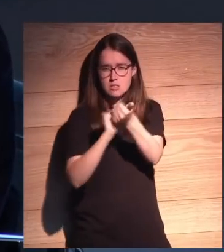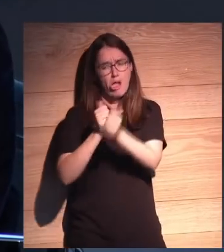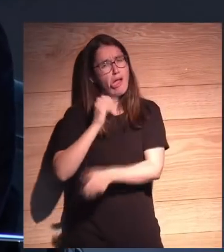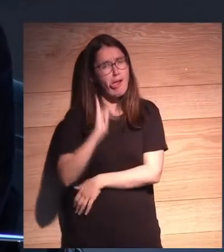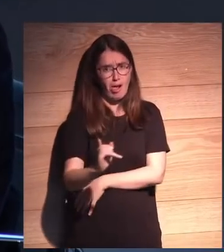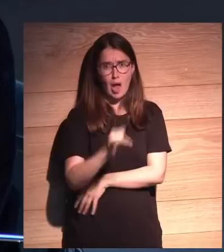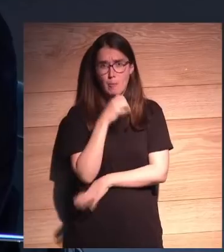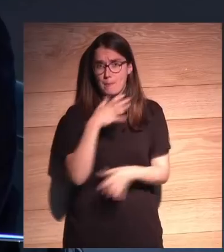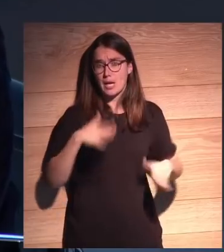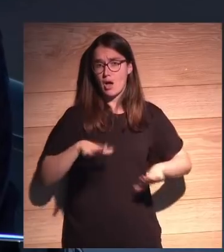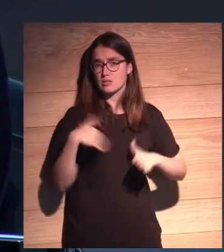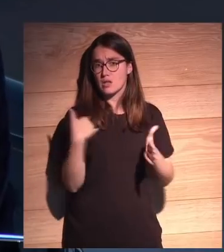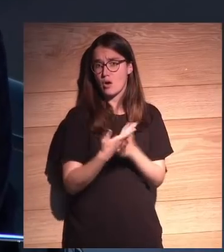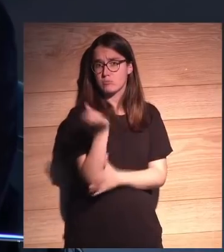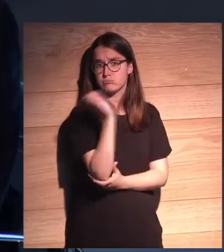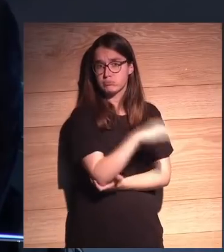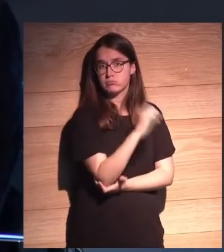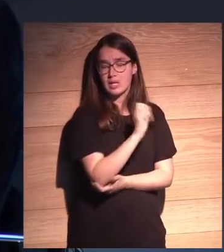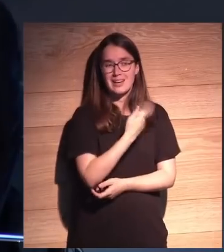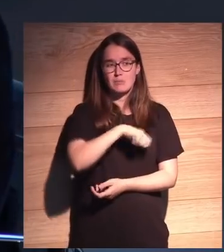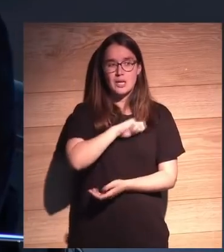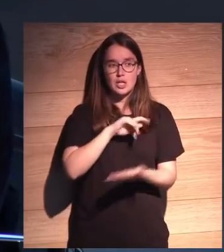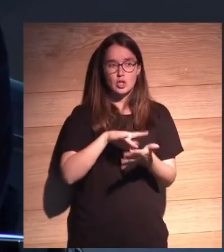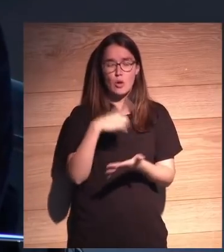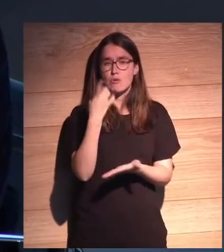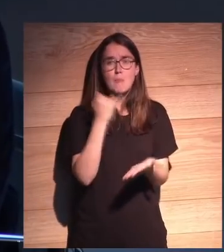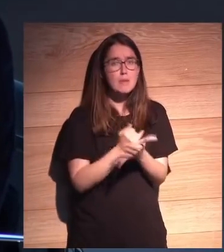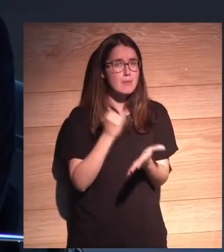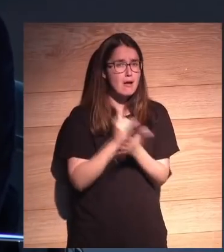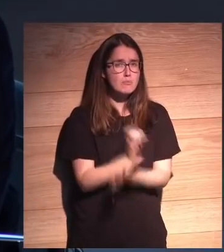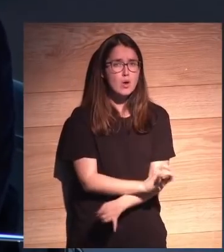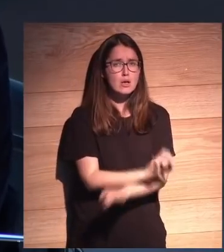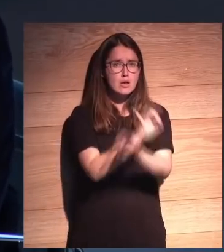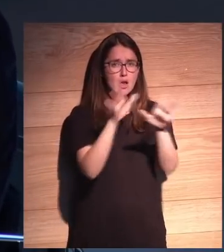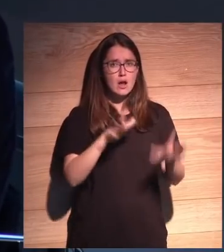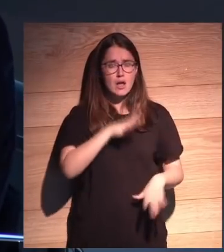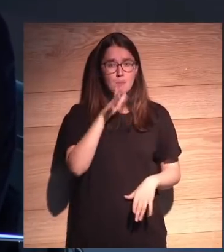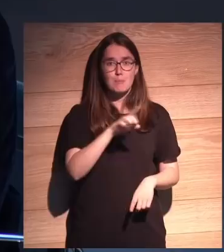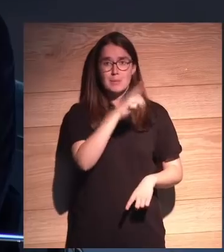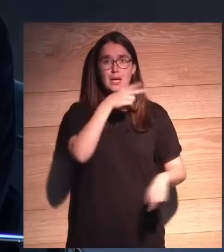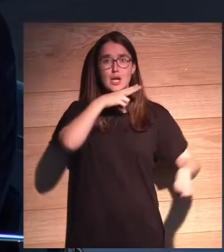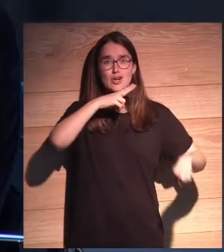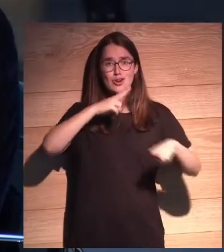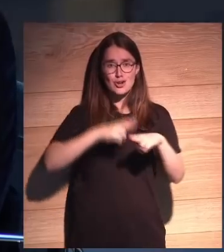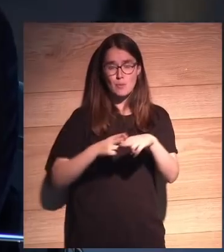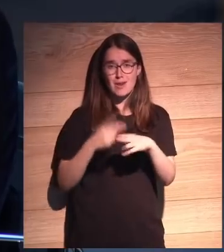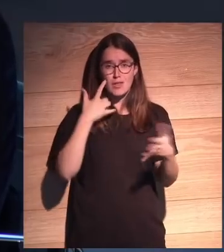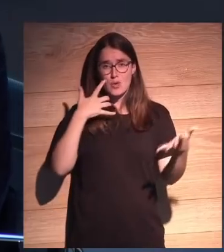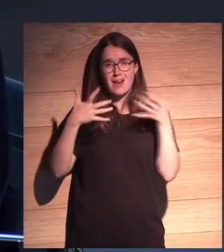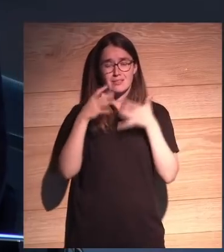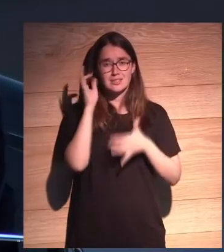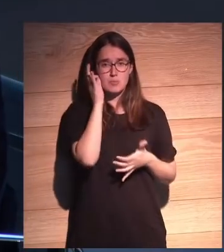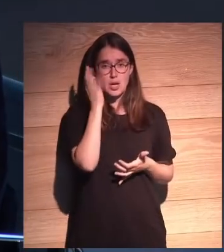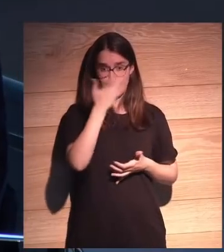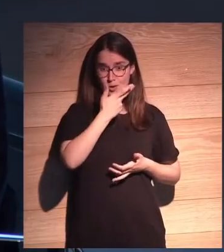de los monasterios. En España tenemos una prueba extraordinaria, el primer nombre de una artista mujer